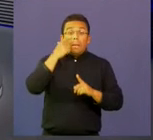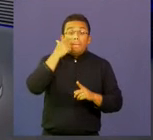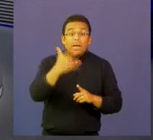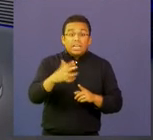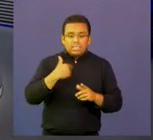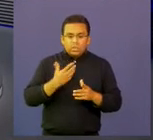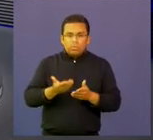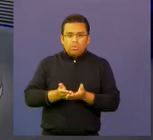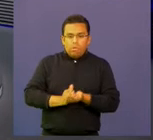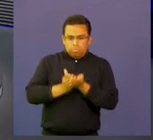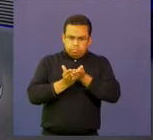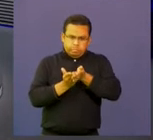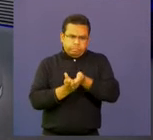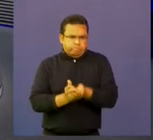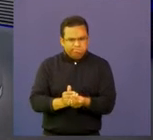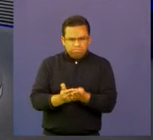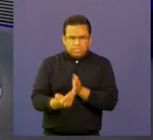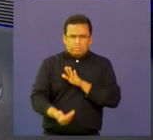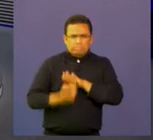la corriente.